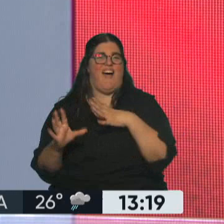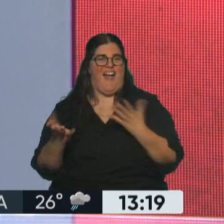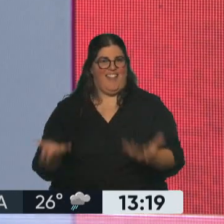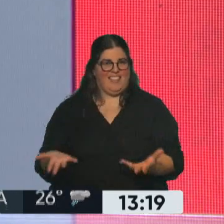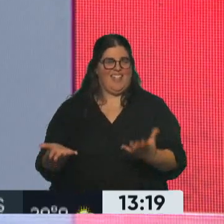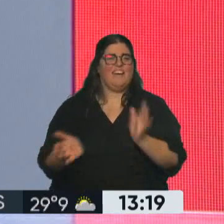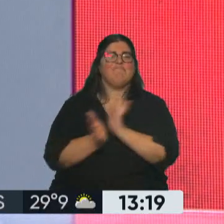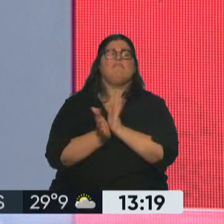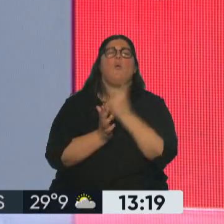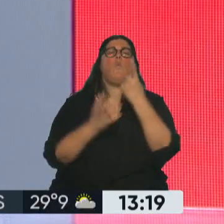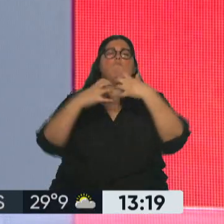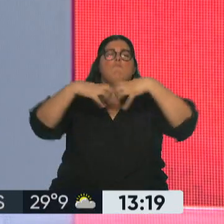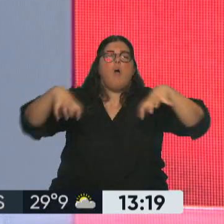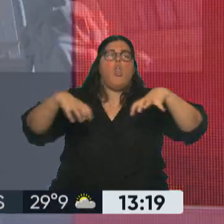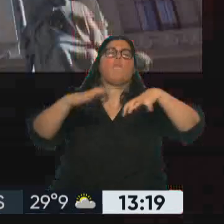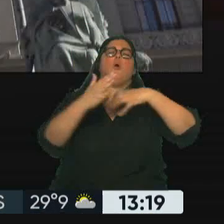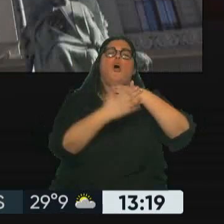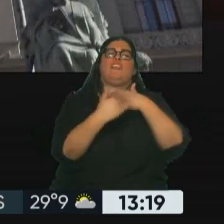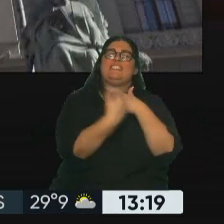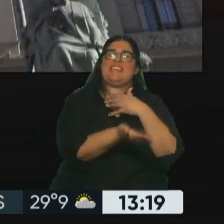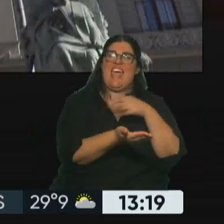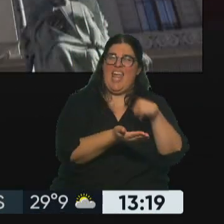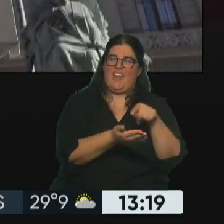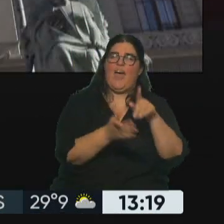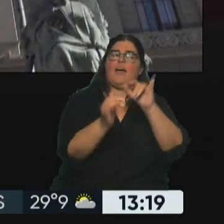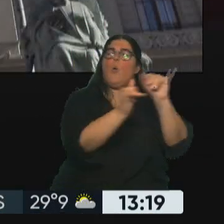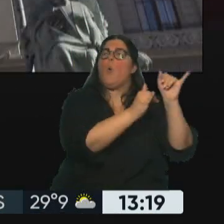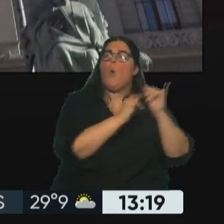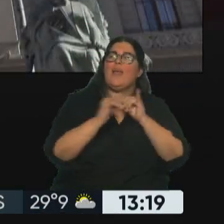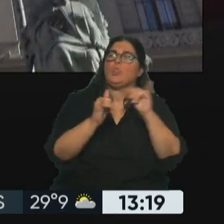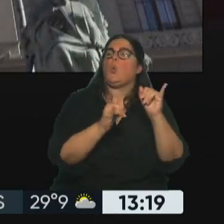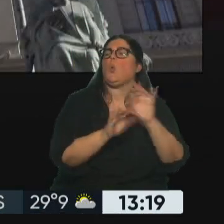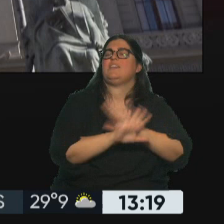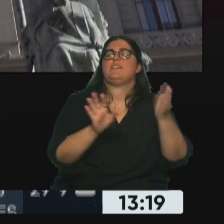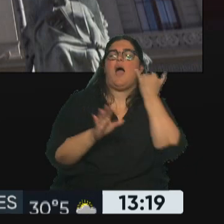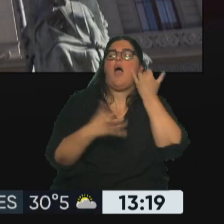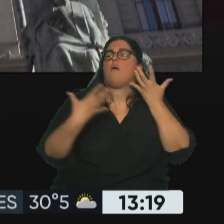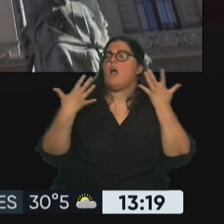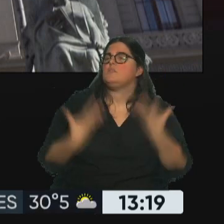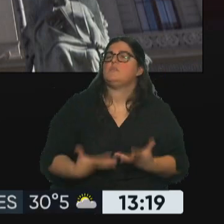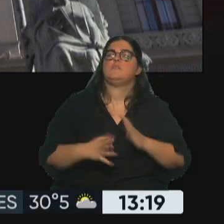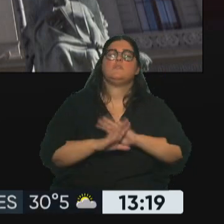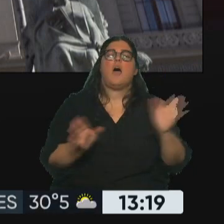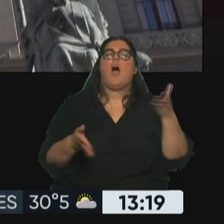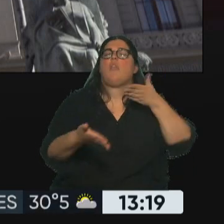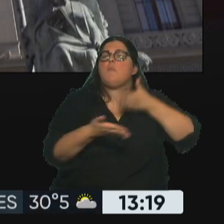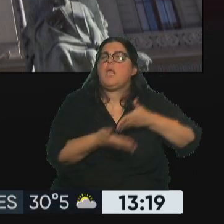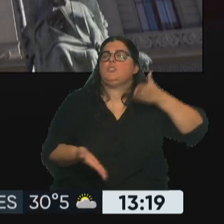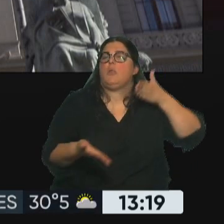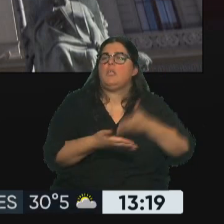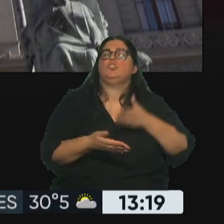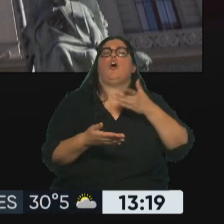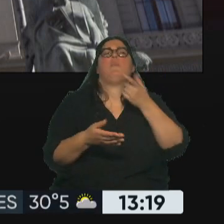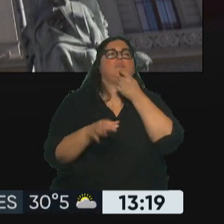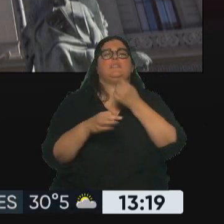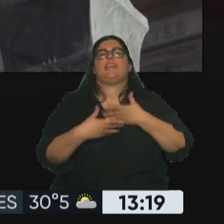un polo un poco más de izquierda, que son justamente toda esta juventud hastiada de tantas limitaciones, acceso a